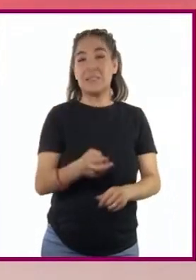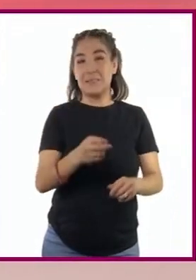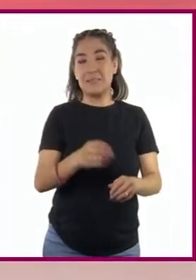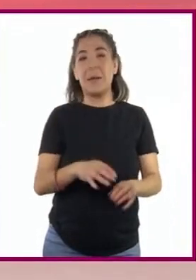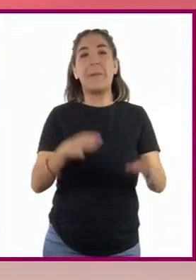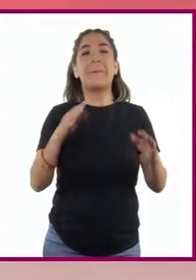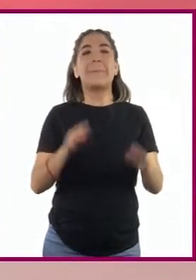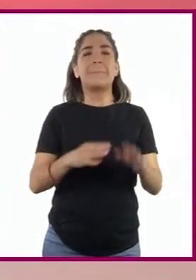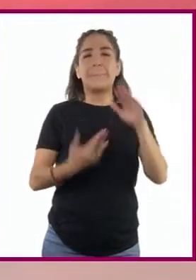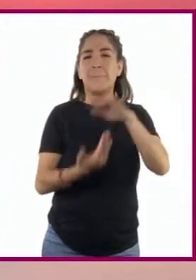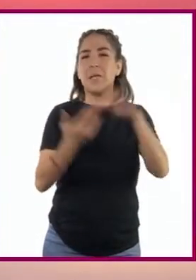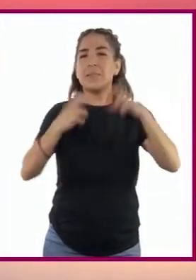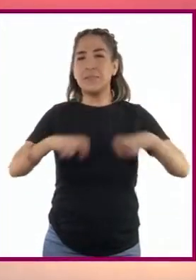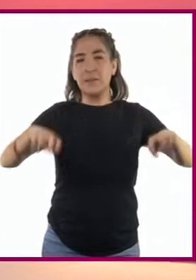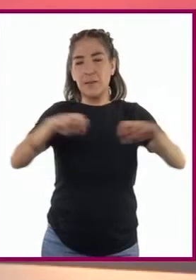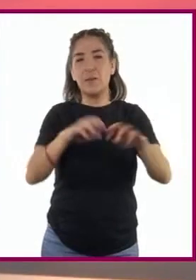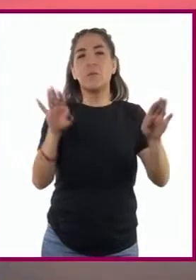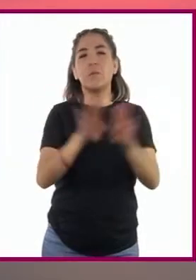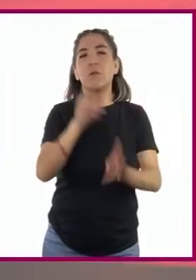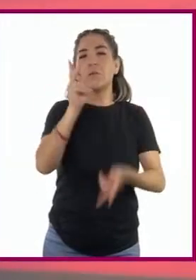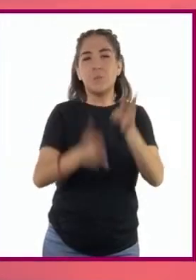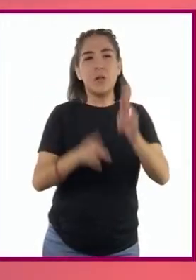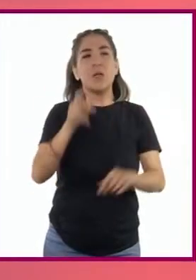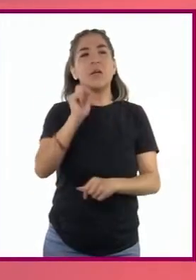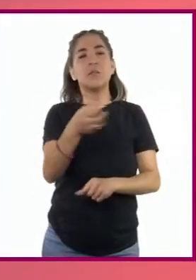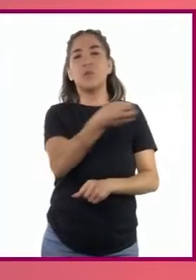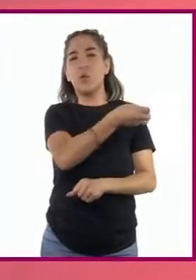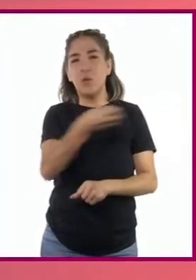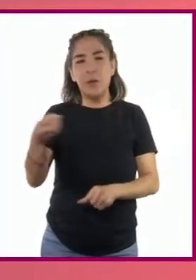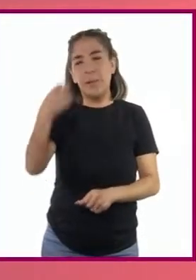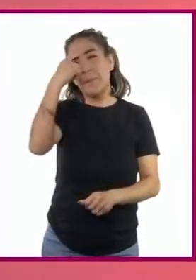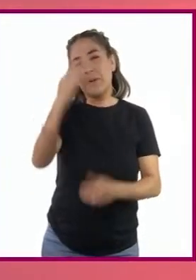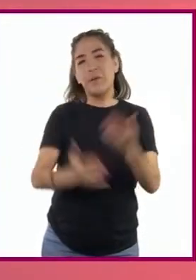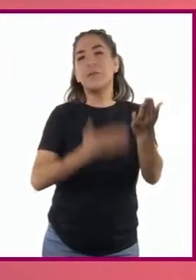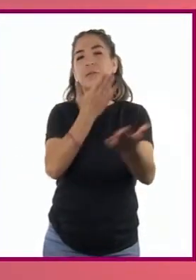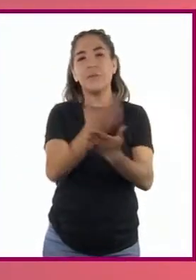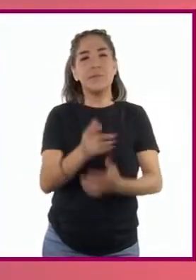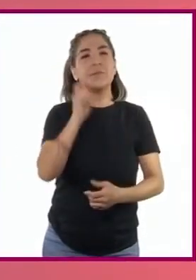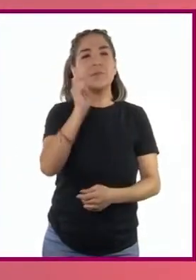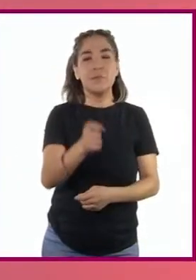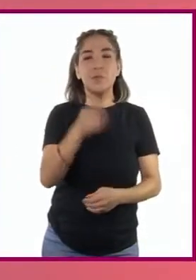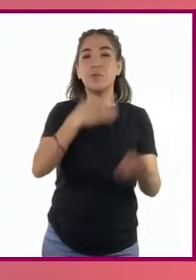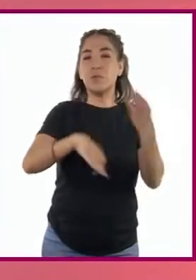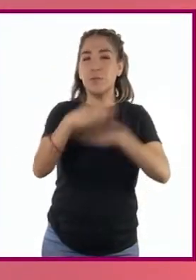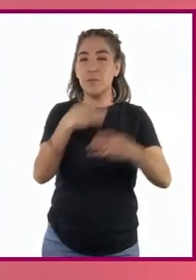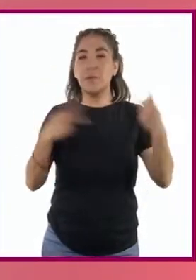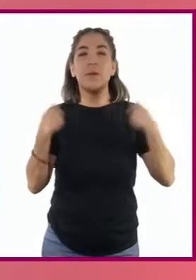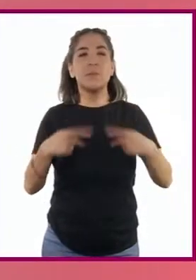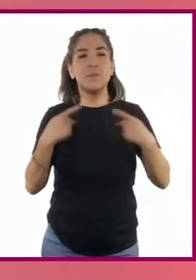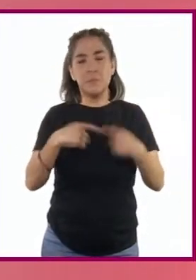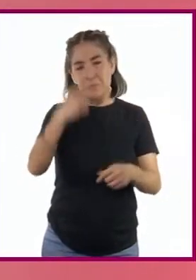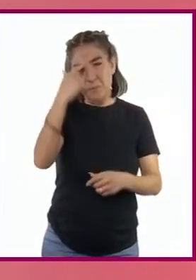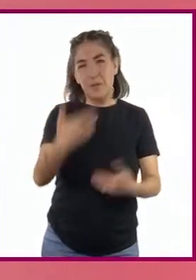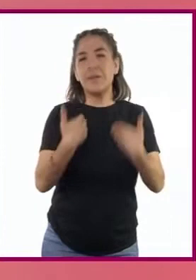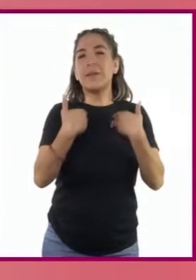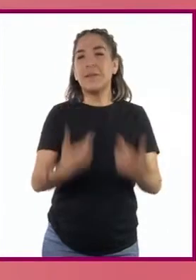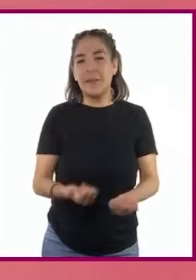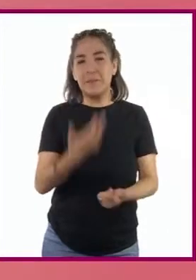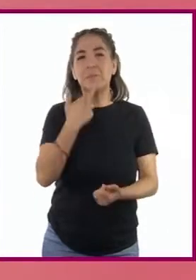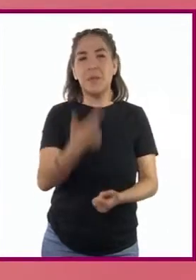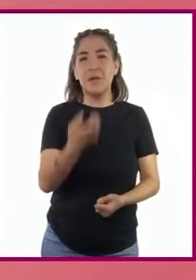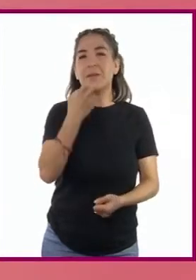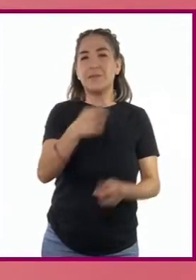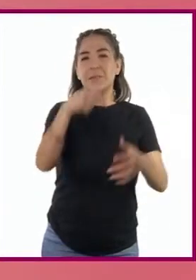los participantes hablan ordenadamente con el propósito de que el público comprenda mejor